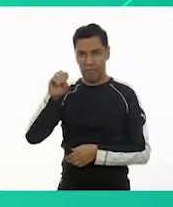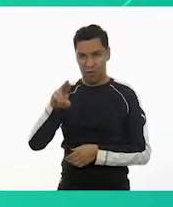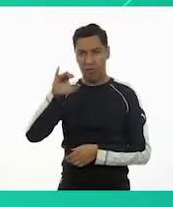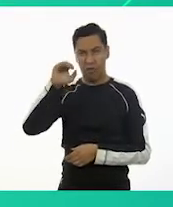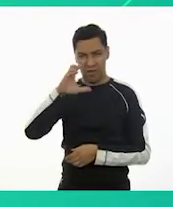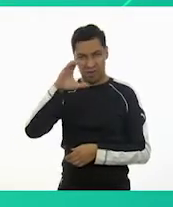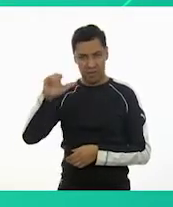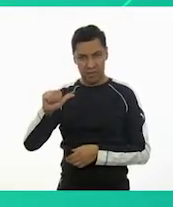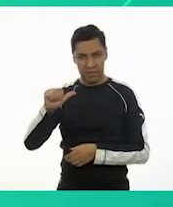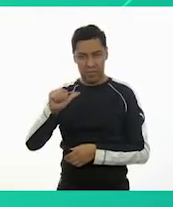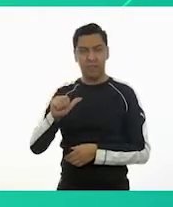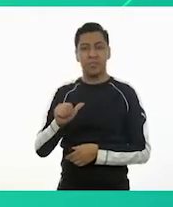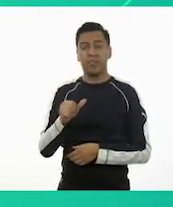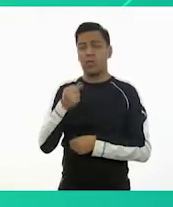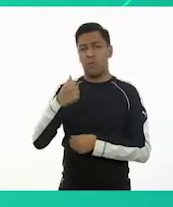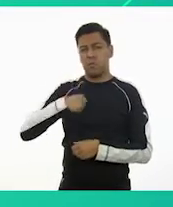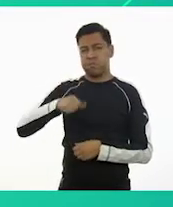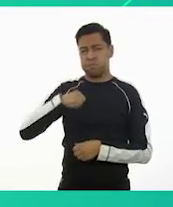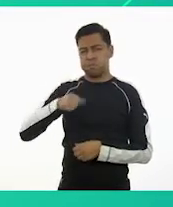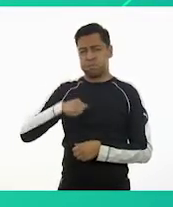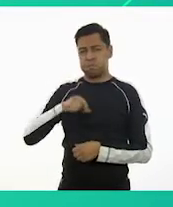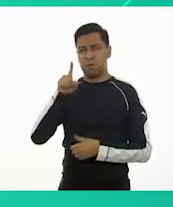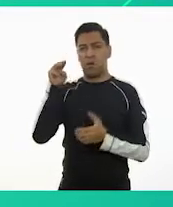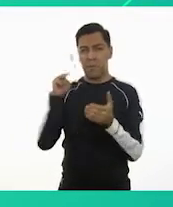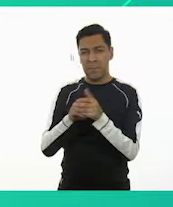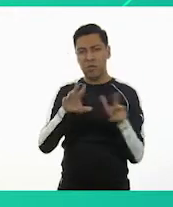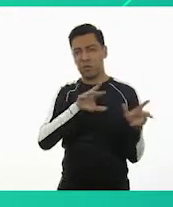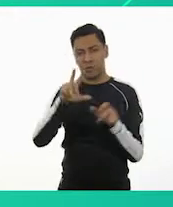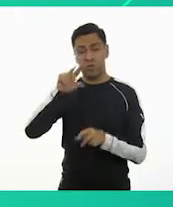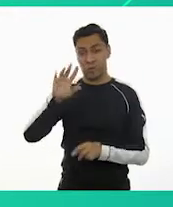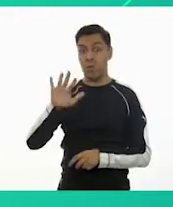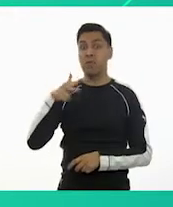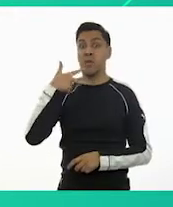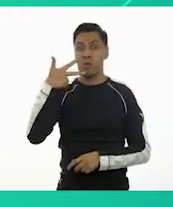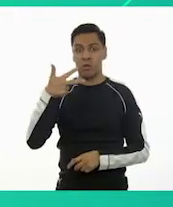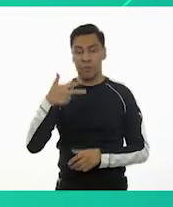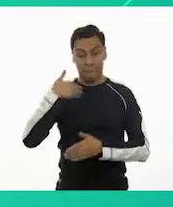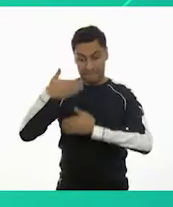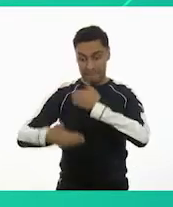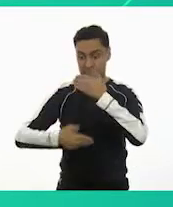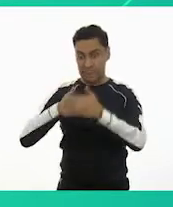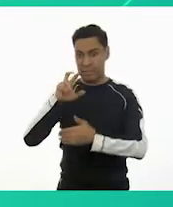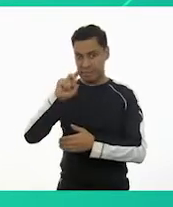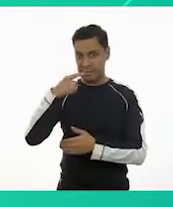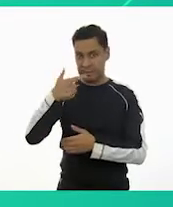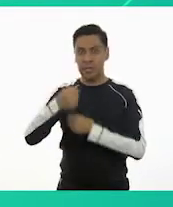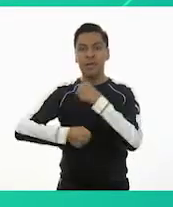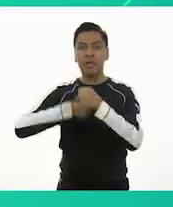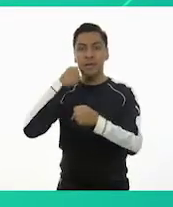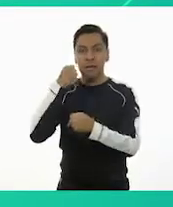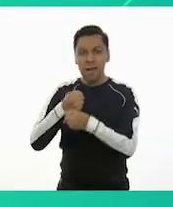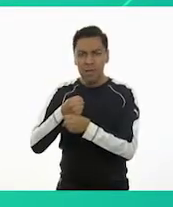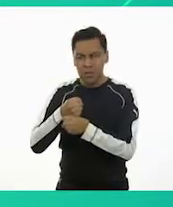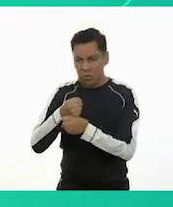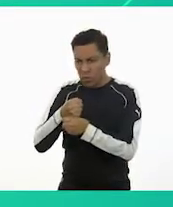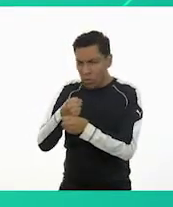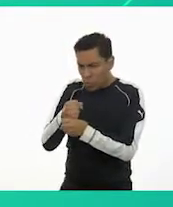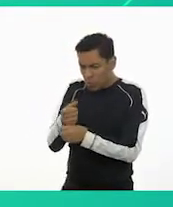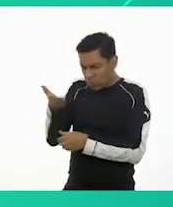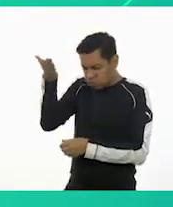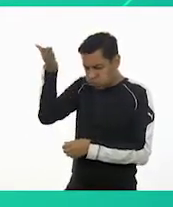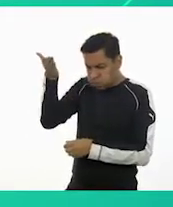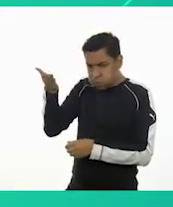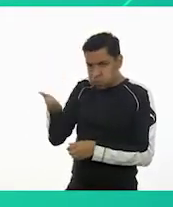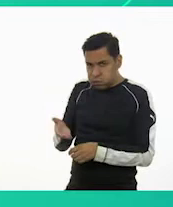de 1958. Sin embargo, tuvieron que pasar 37 años para saber cómo era su morfología externa